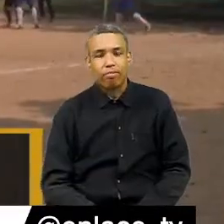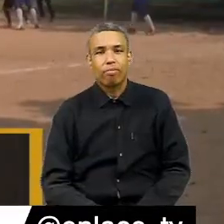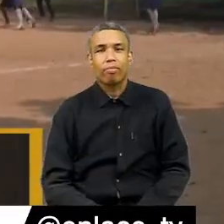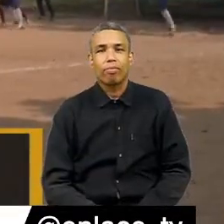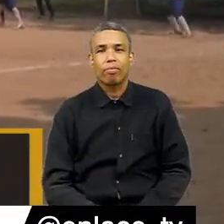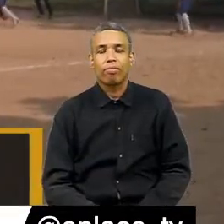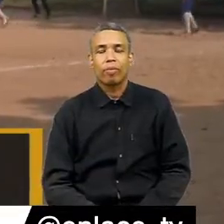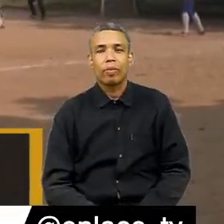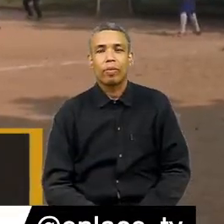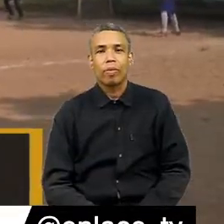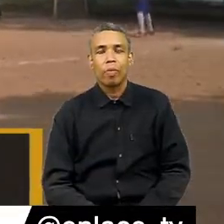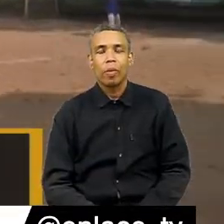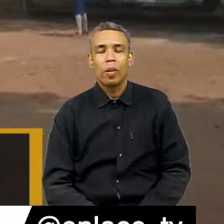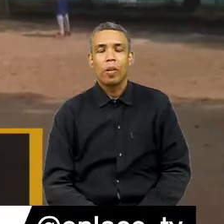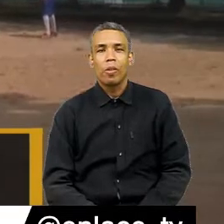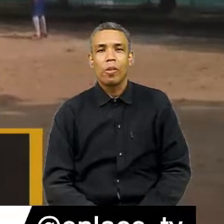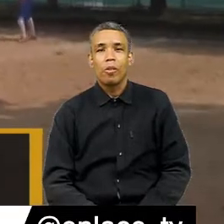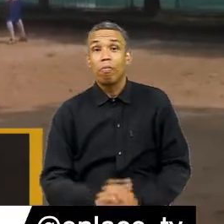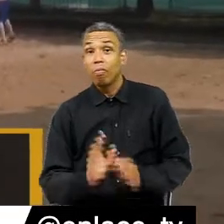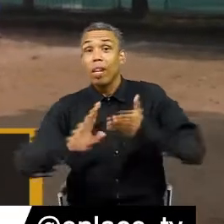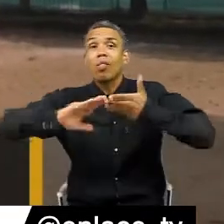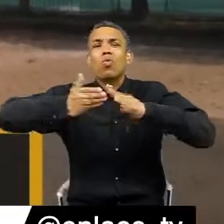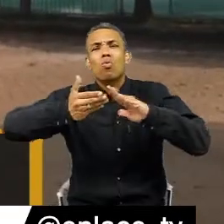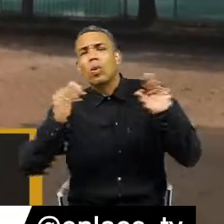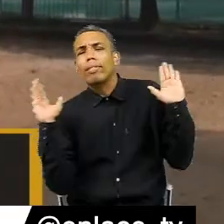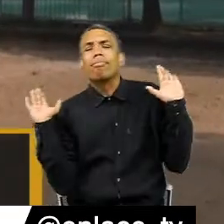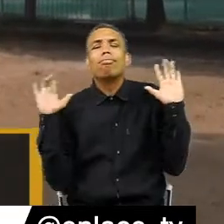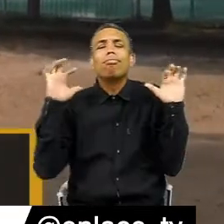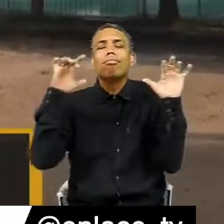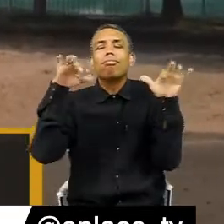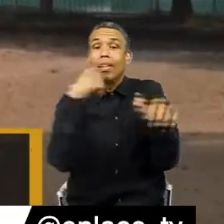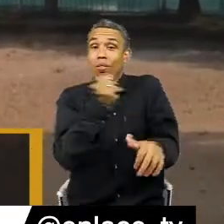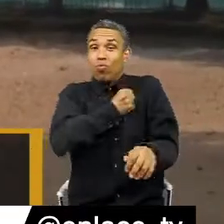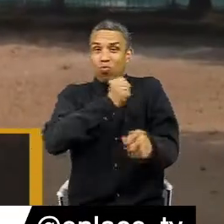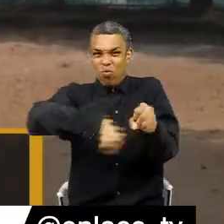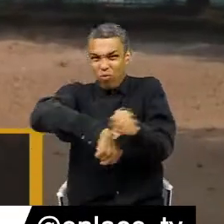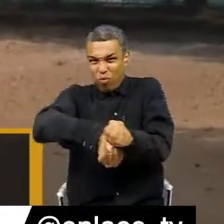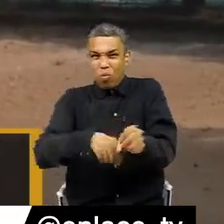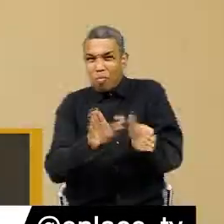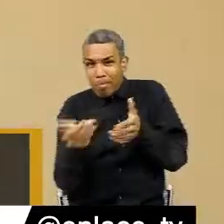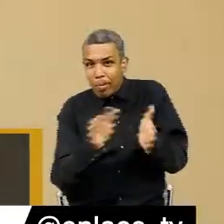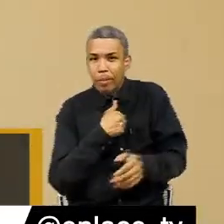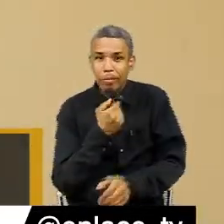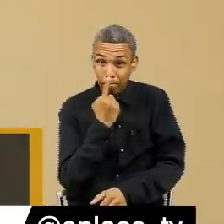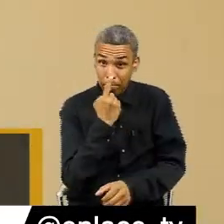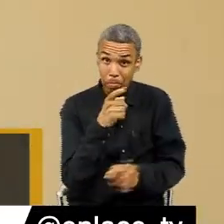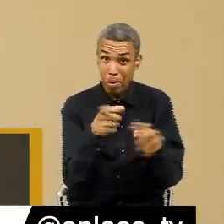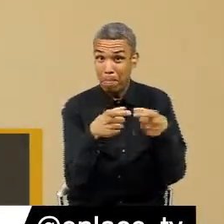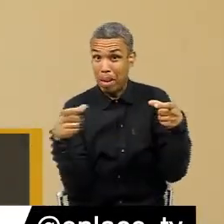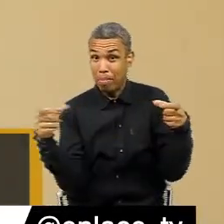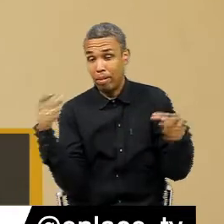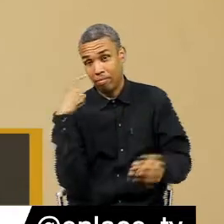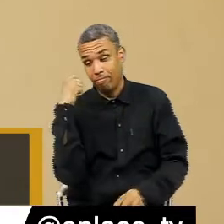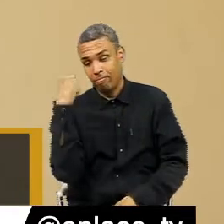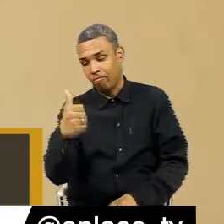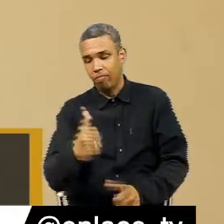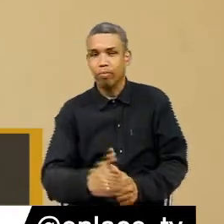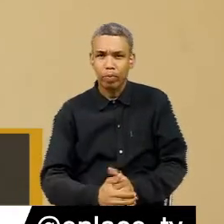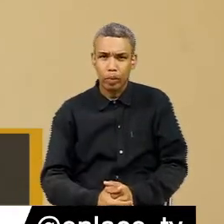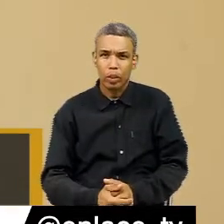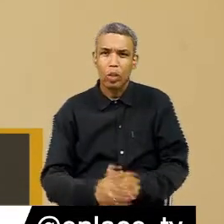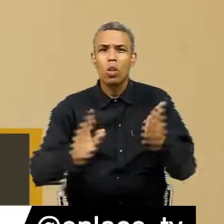es importante destacar la asistencia de la afición al minifútbol a este importante certamen deportivo. Es un campeonato que tiene bastante